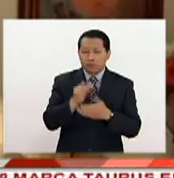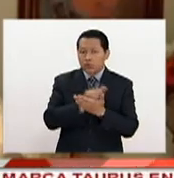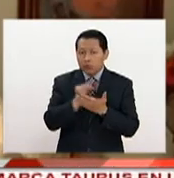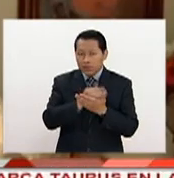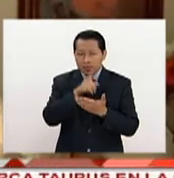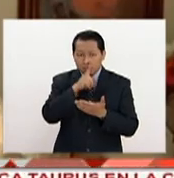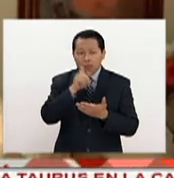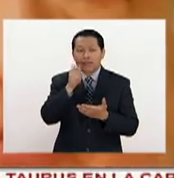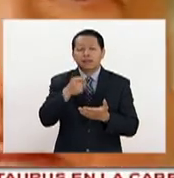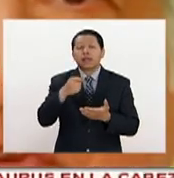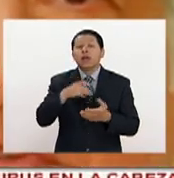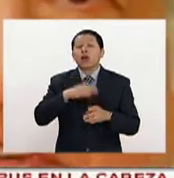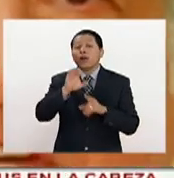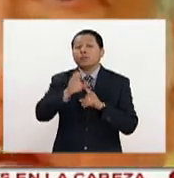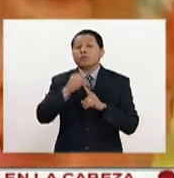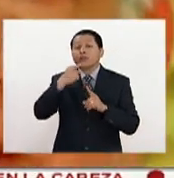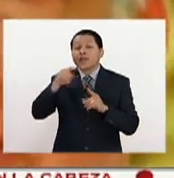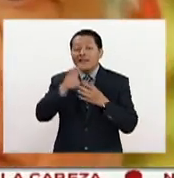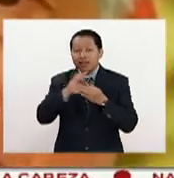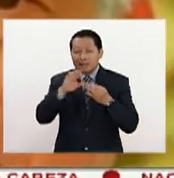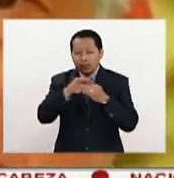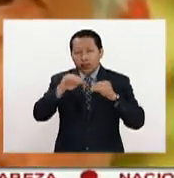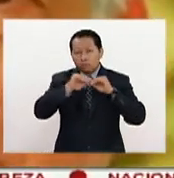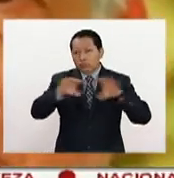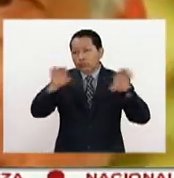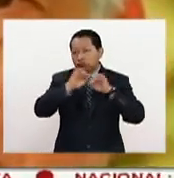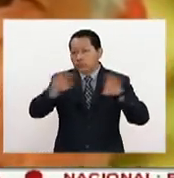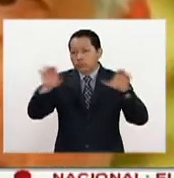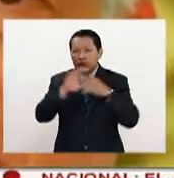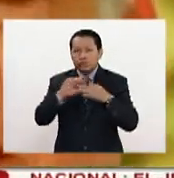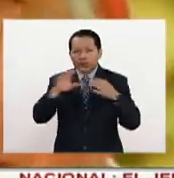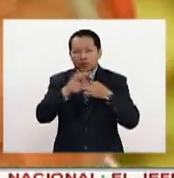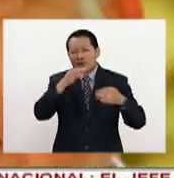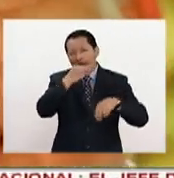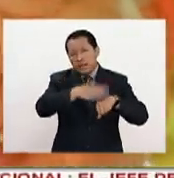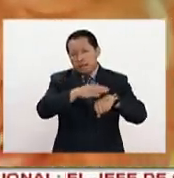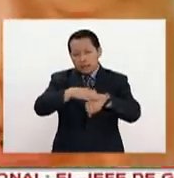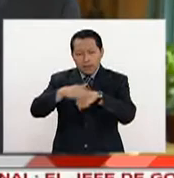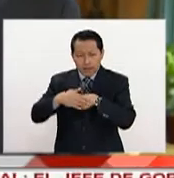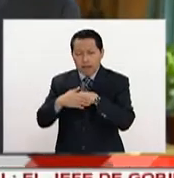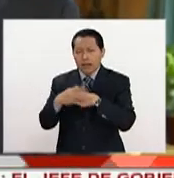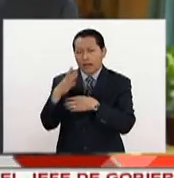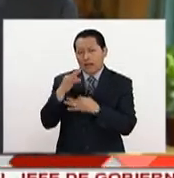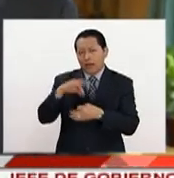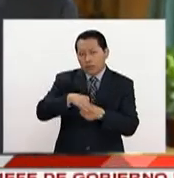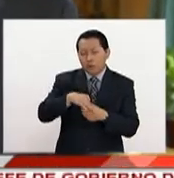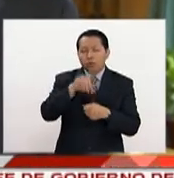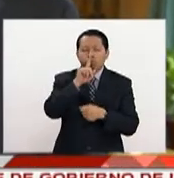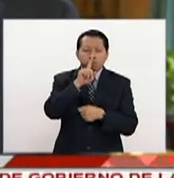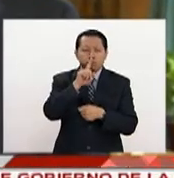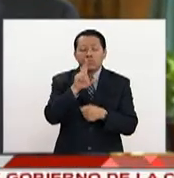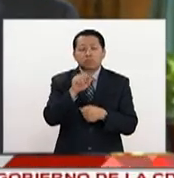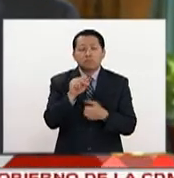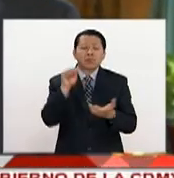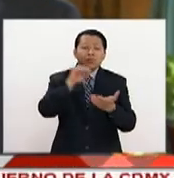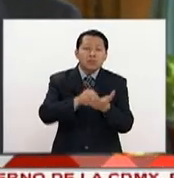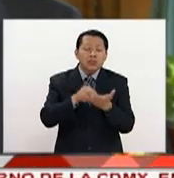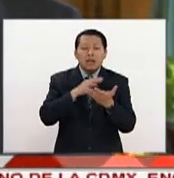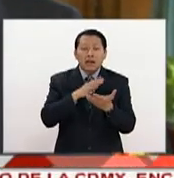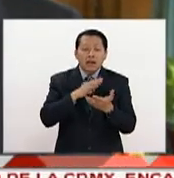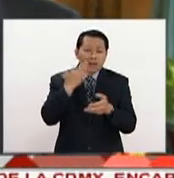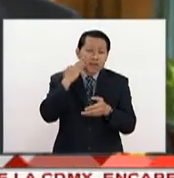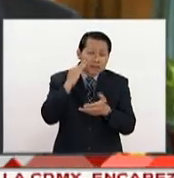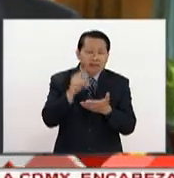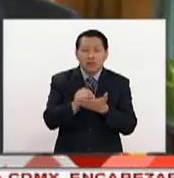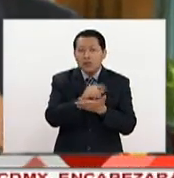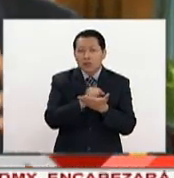La Comisión de Quejas consideró que dicha propaganda no hace llamado al voto y al estar publicado en medios sociales